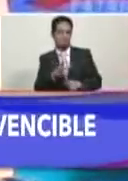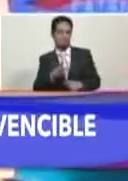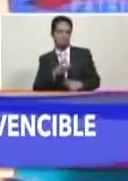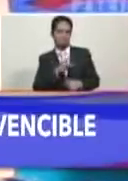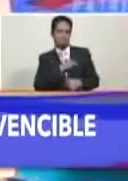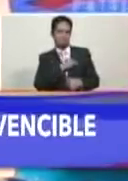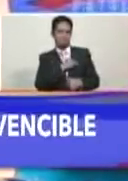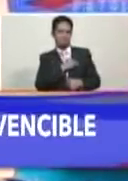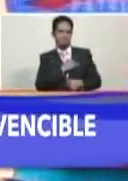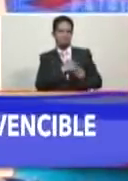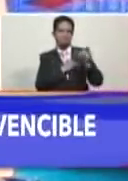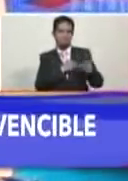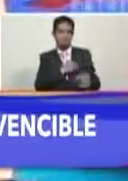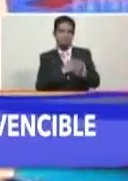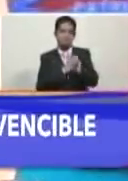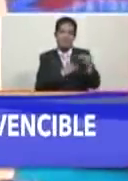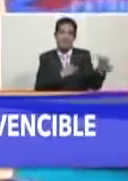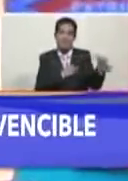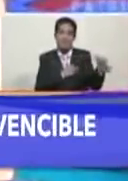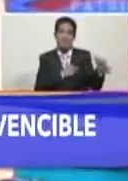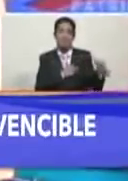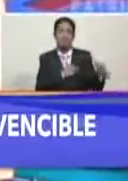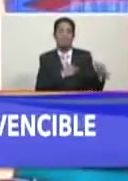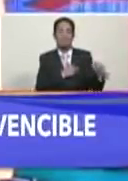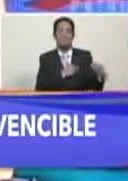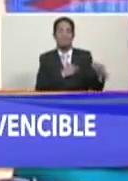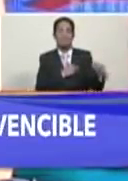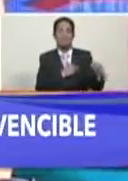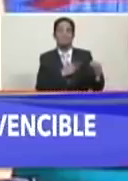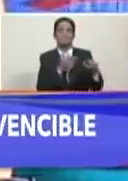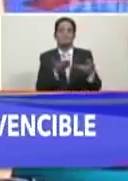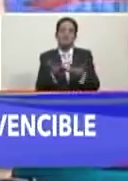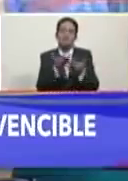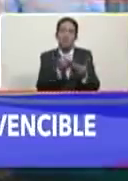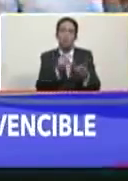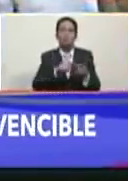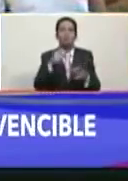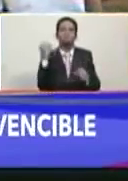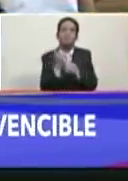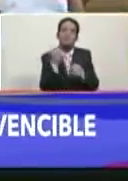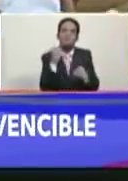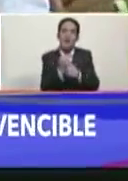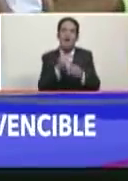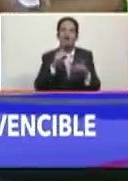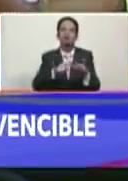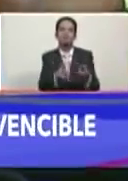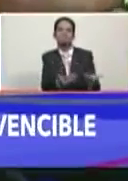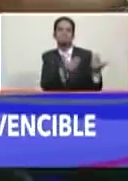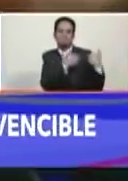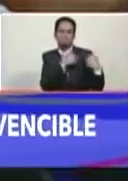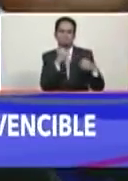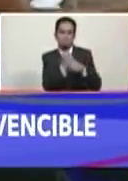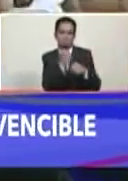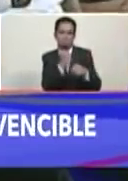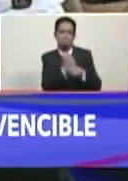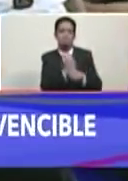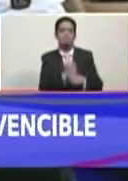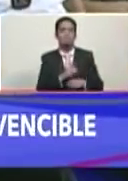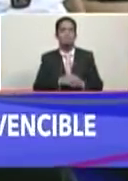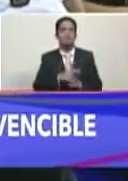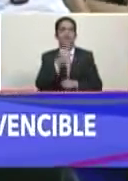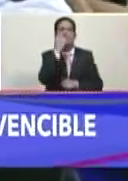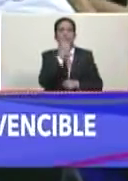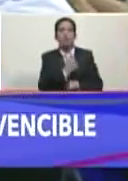Jóvenes extraordinarios, excelentes. En el estudio, en el trabajo, en el cumplimiento del deber, en el